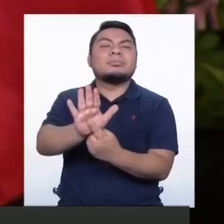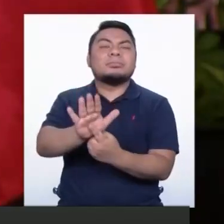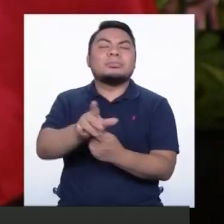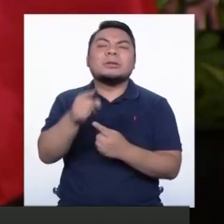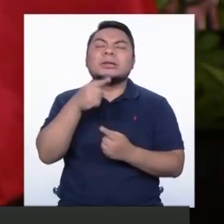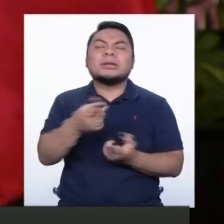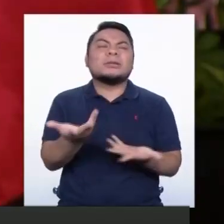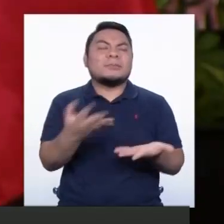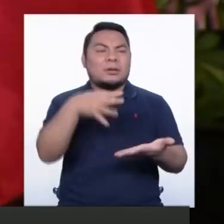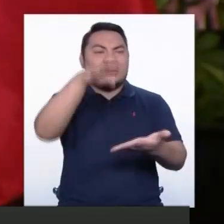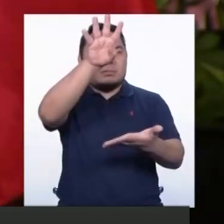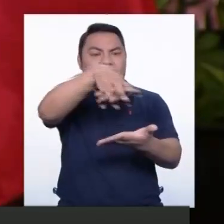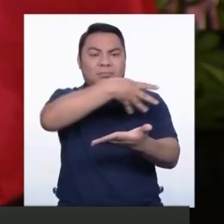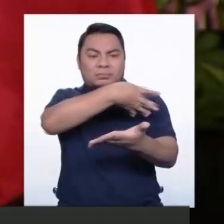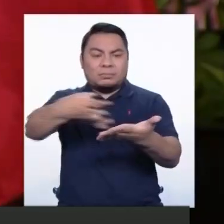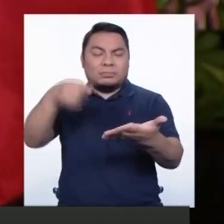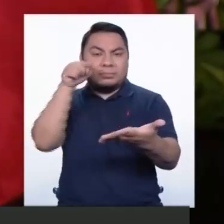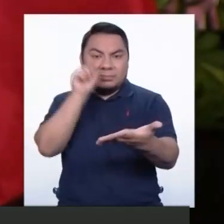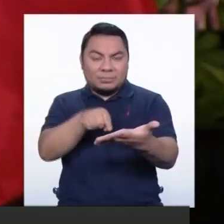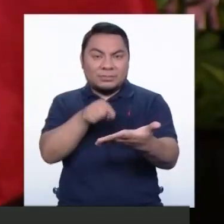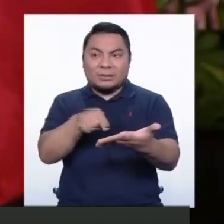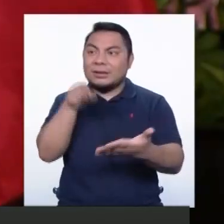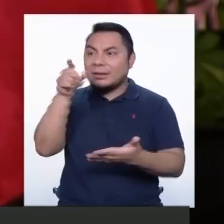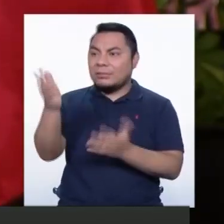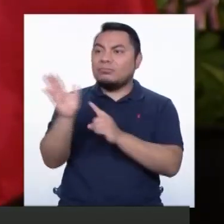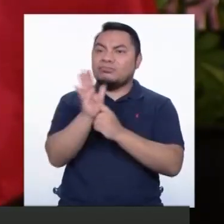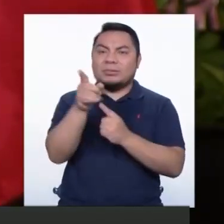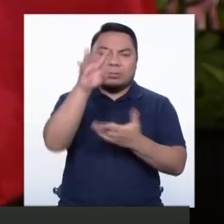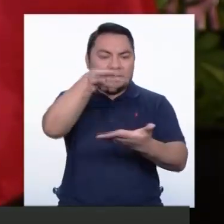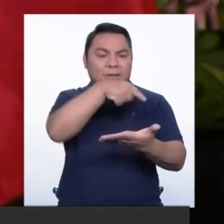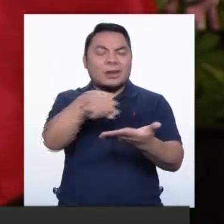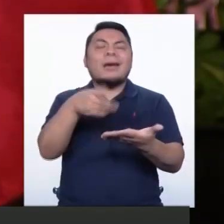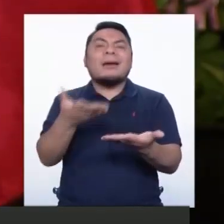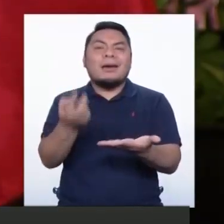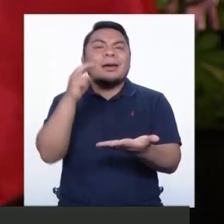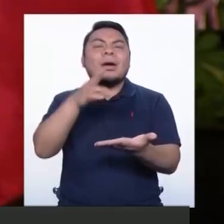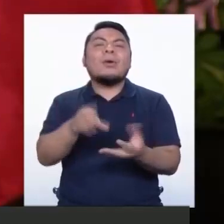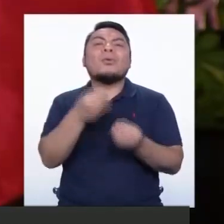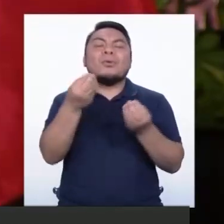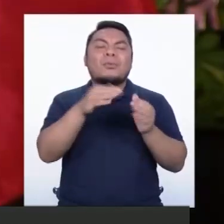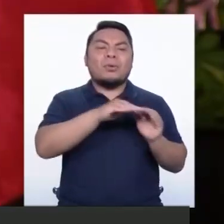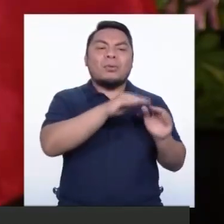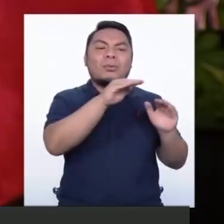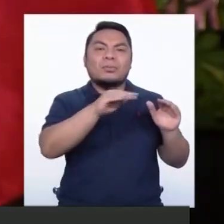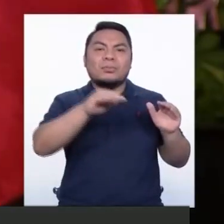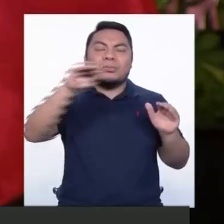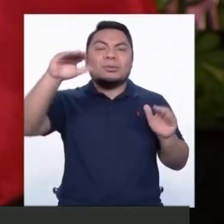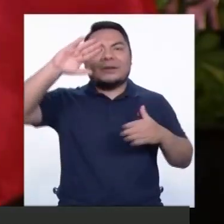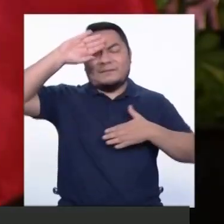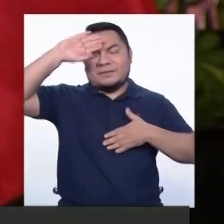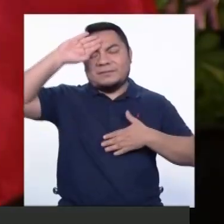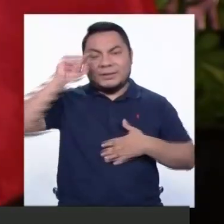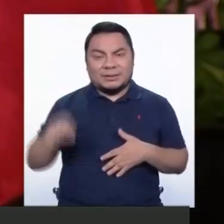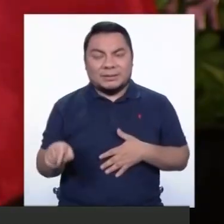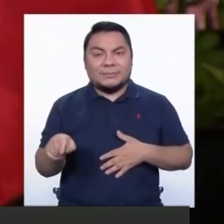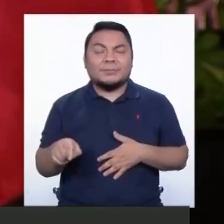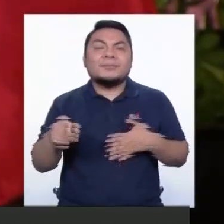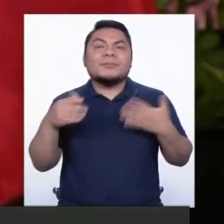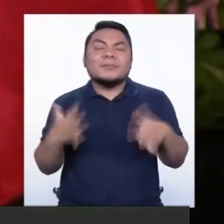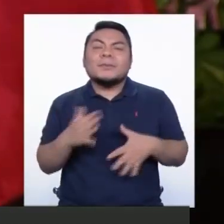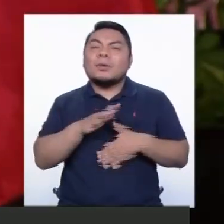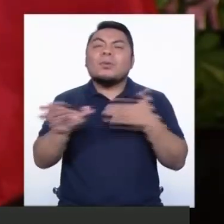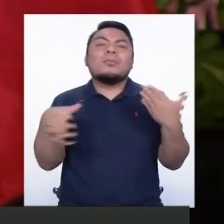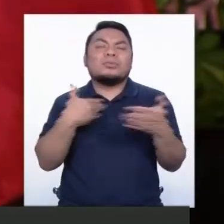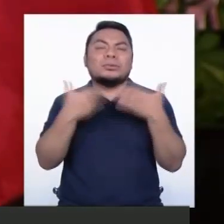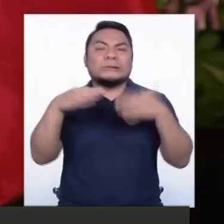cuadros donde se grafican cuál es la evolución de la enfermedad desde que, como